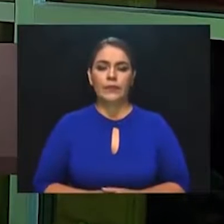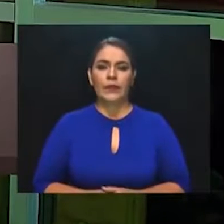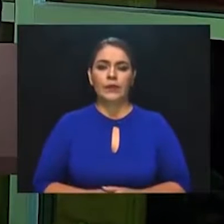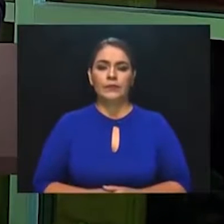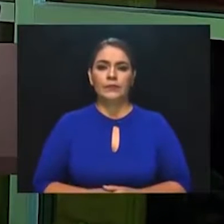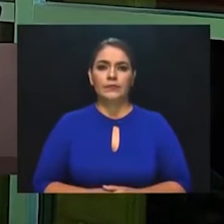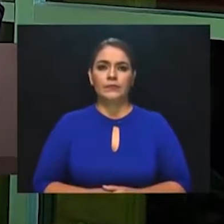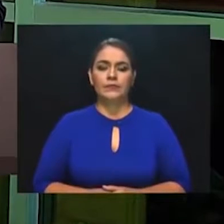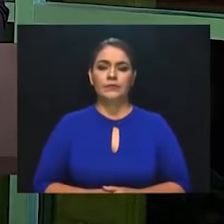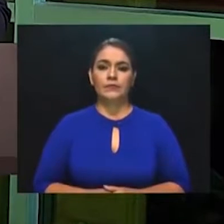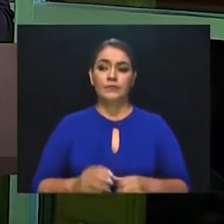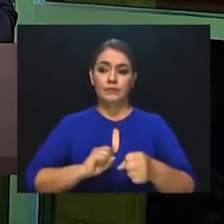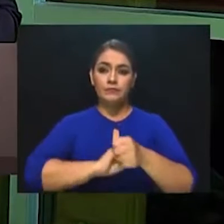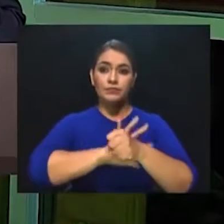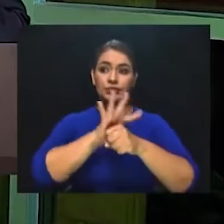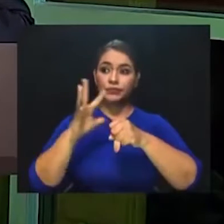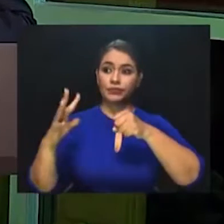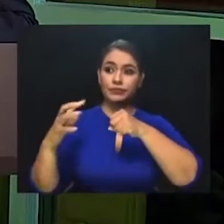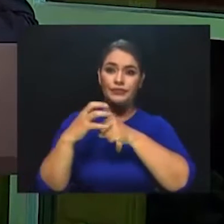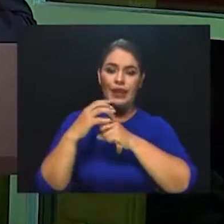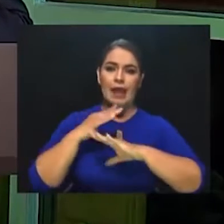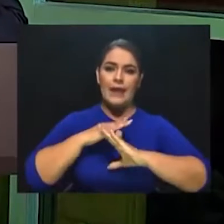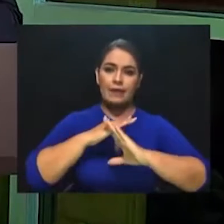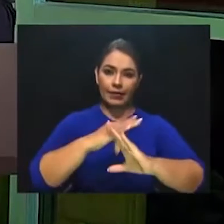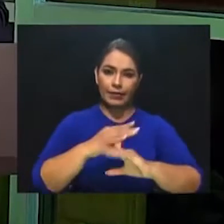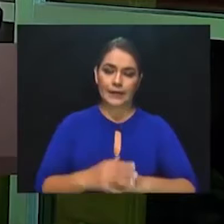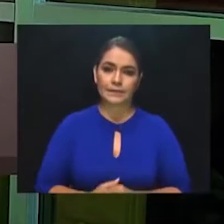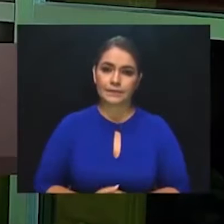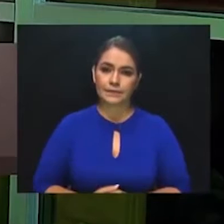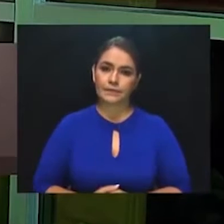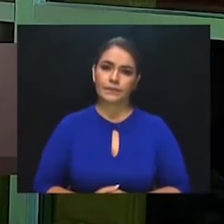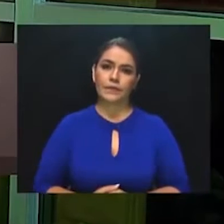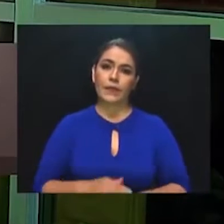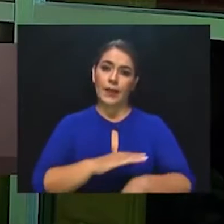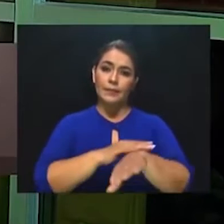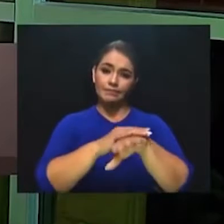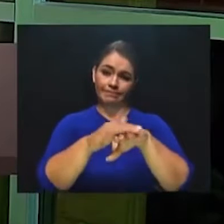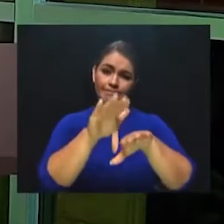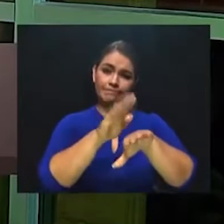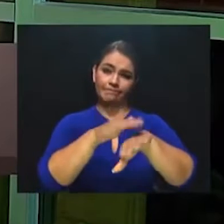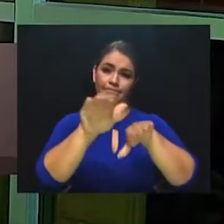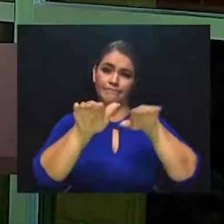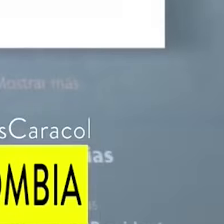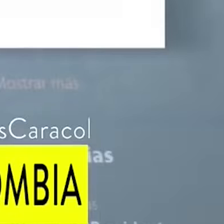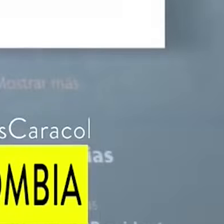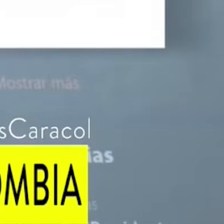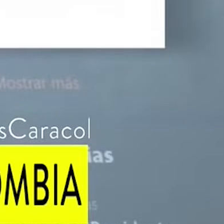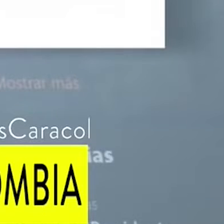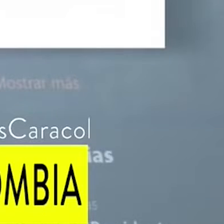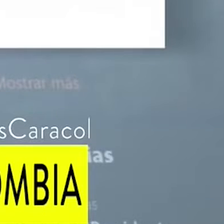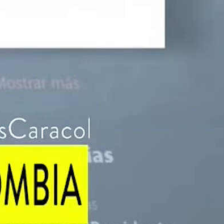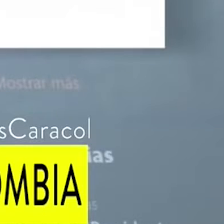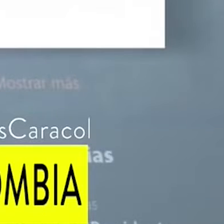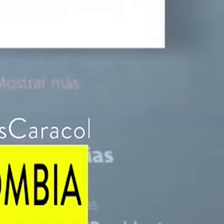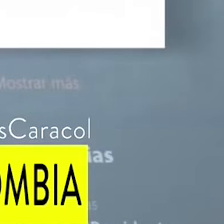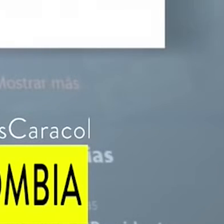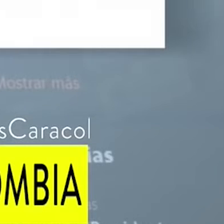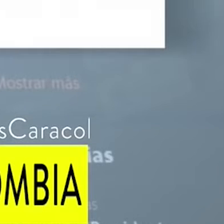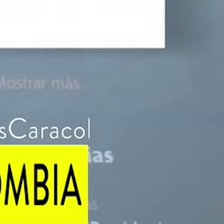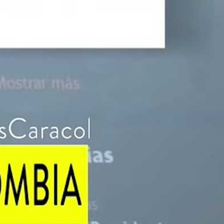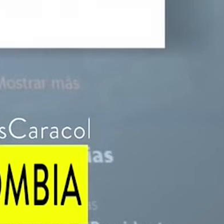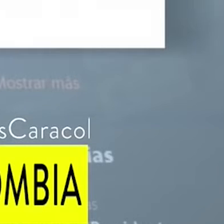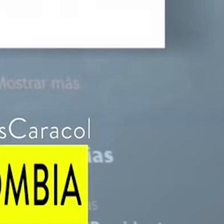Así fue como el 19 de marzo del 2020, el gobernador de Antioquia, Aníbal Gaviria, anunció que después de aparecidos los primeros casos